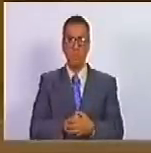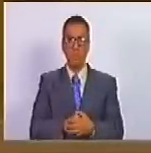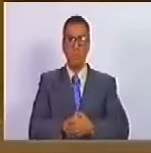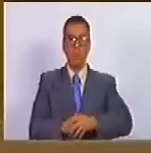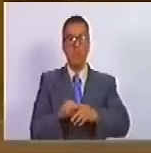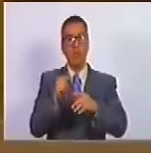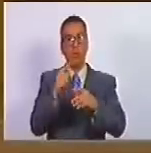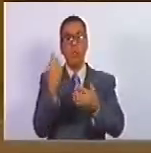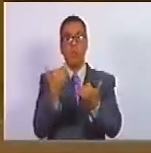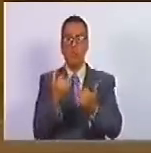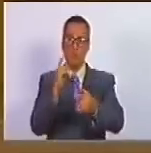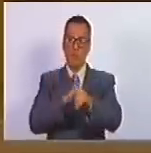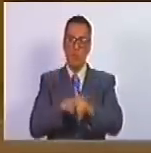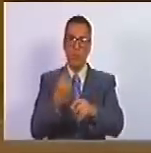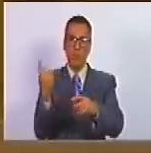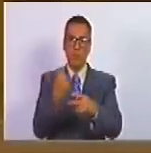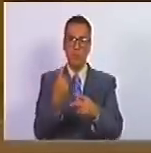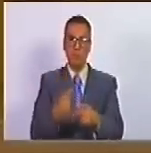los postulados y postuladas